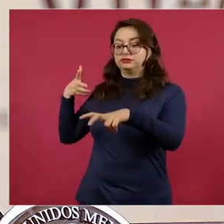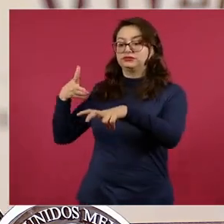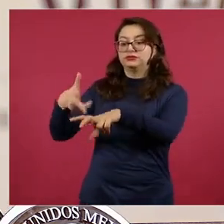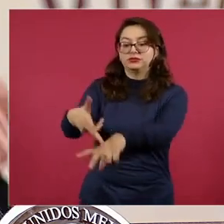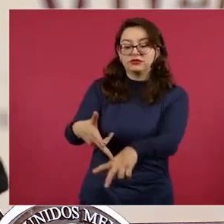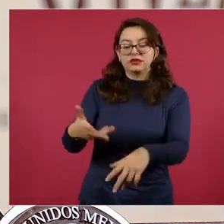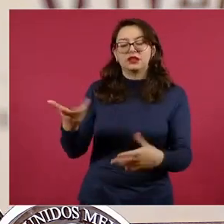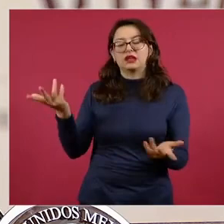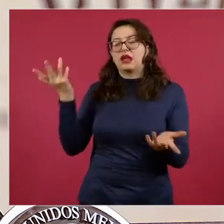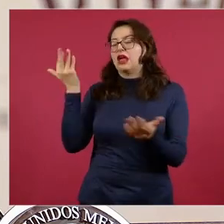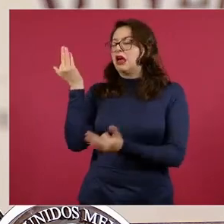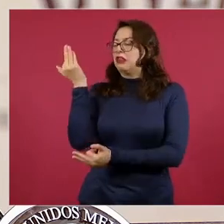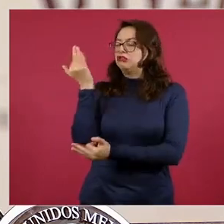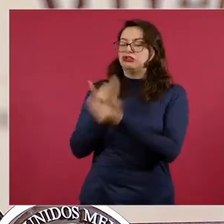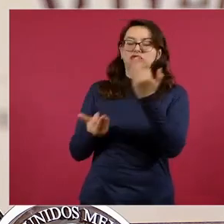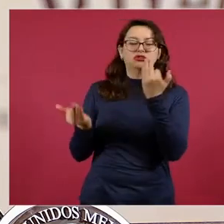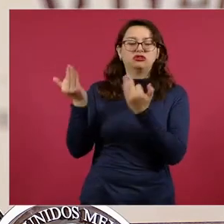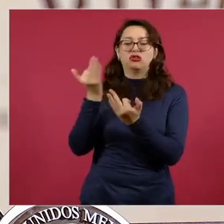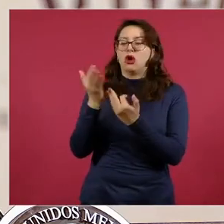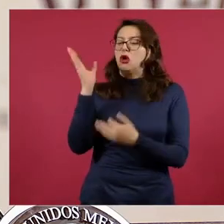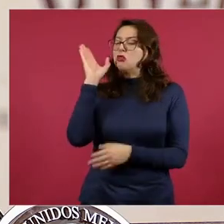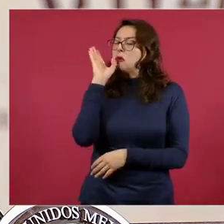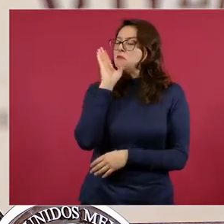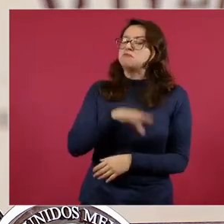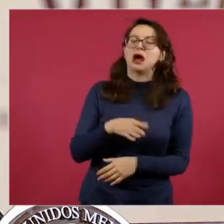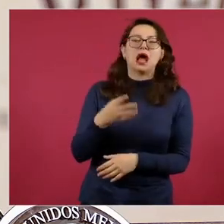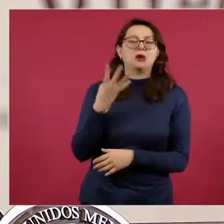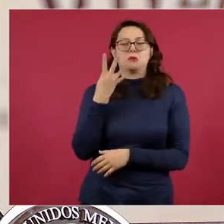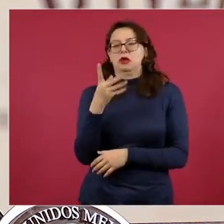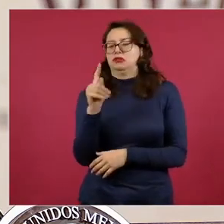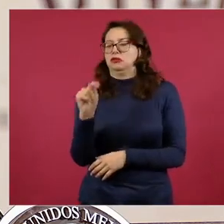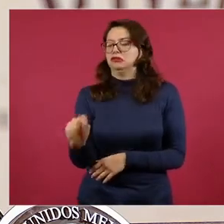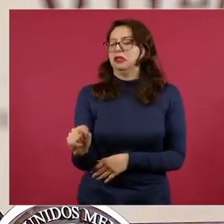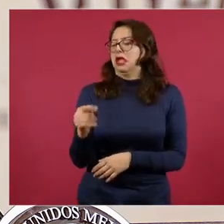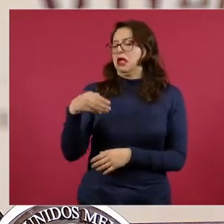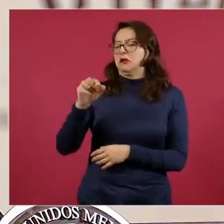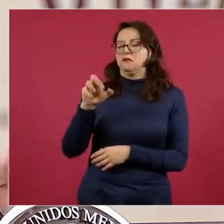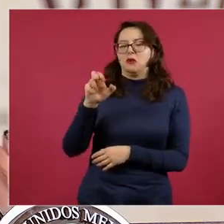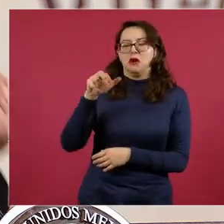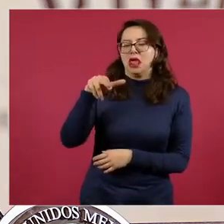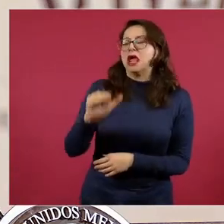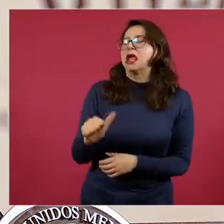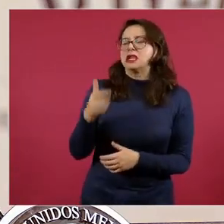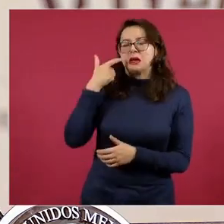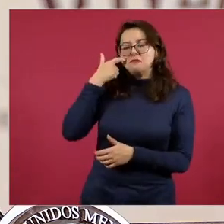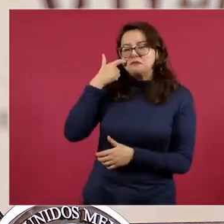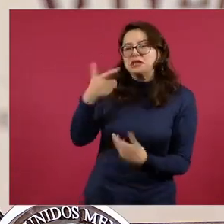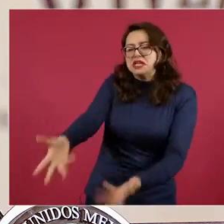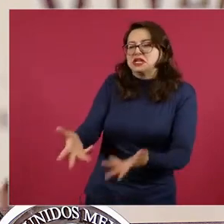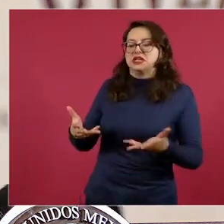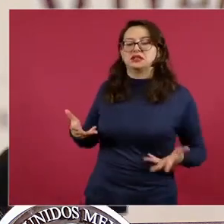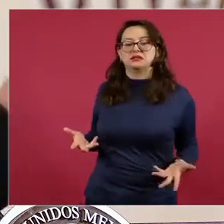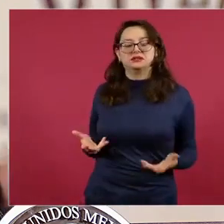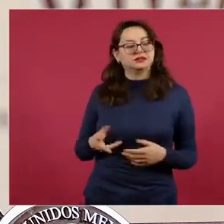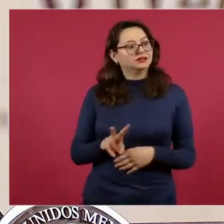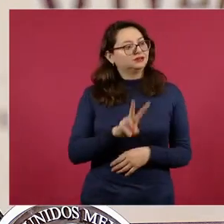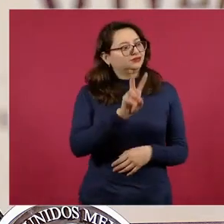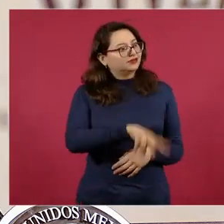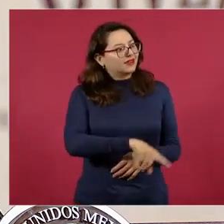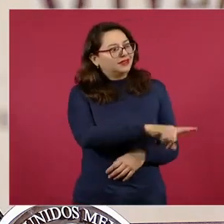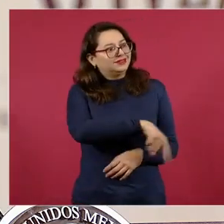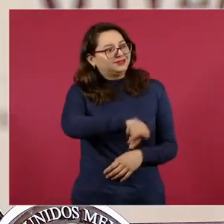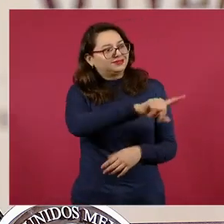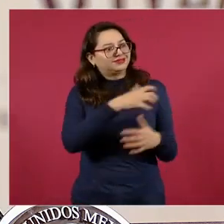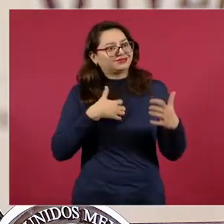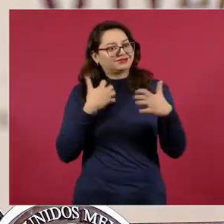mal, todo improvisado, esto es Morena, esta es la 4T. De veras, la oposición está bien enojada y utilizan